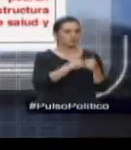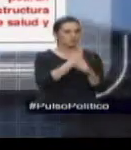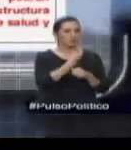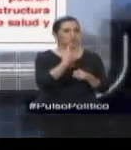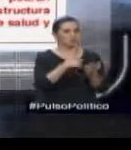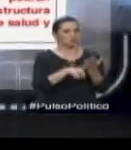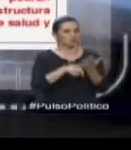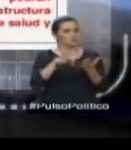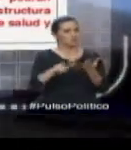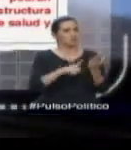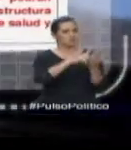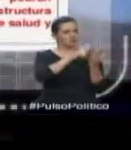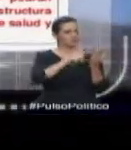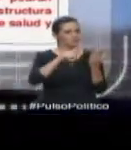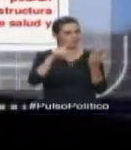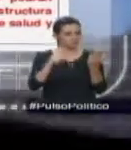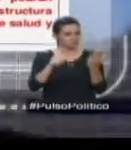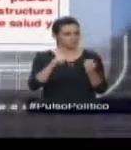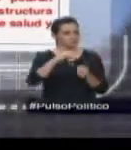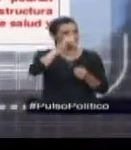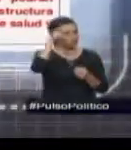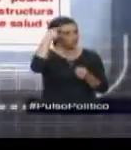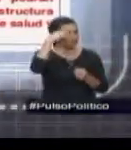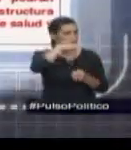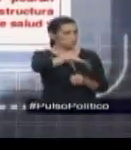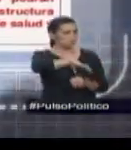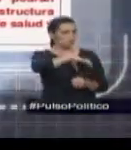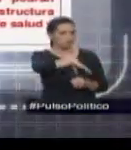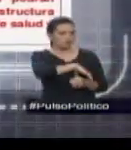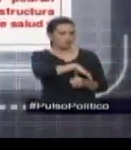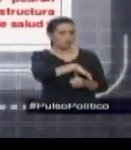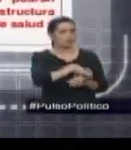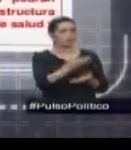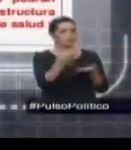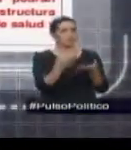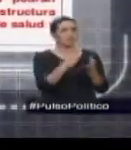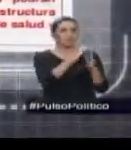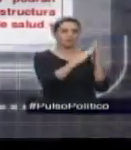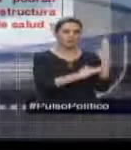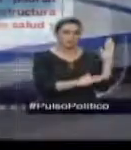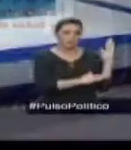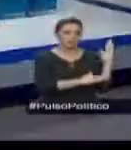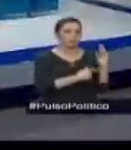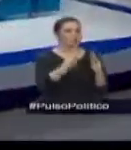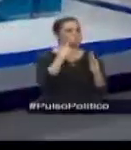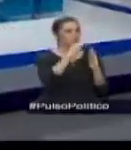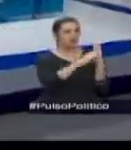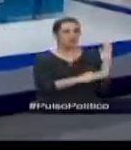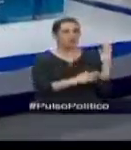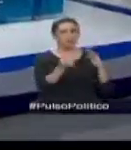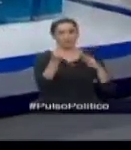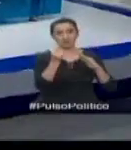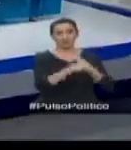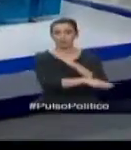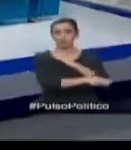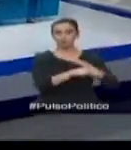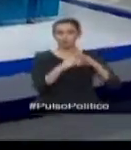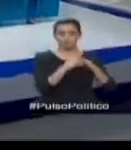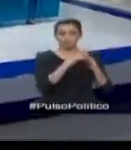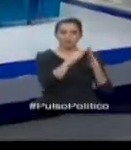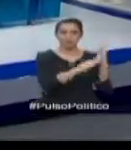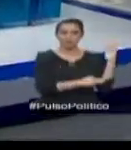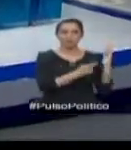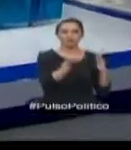ministro de finanzas los gobiernos autónomos descentralizados van a recibir menos debido a la baja del peso del barril de petróleo menos